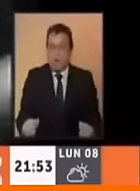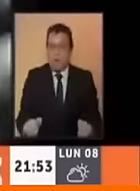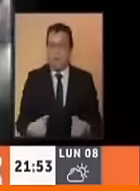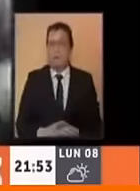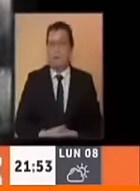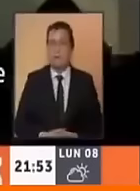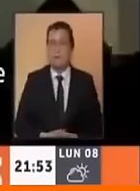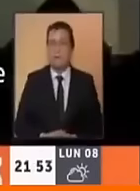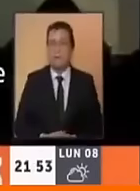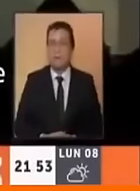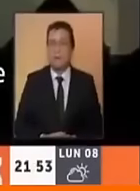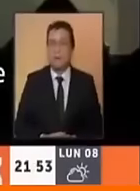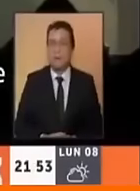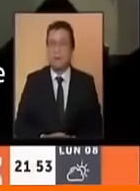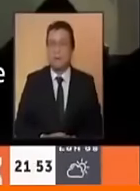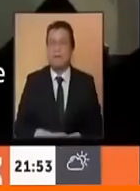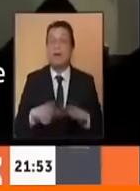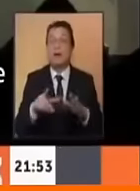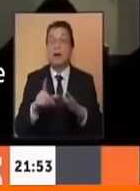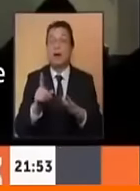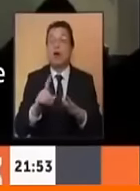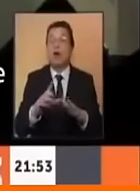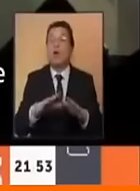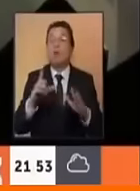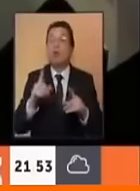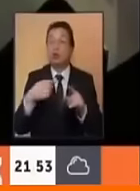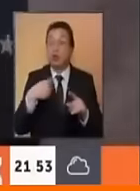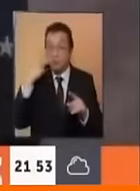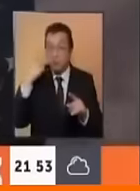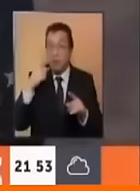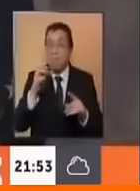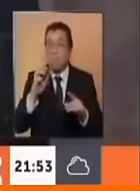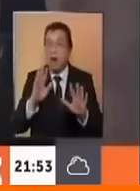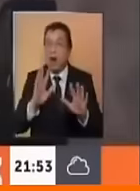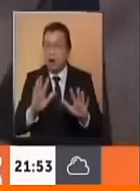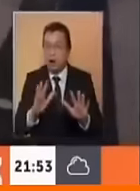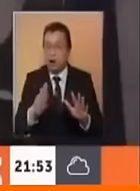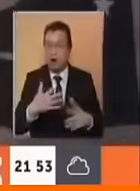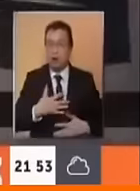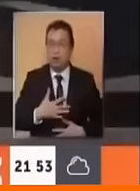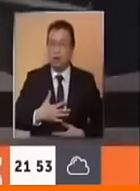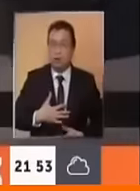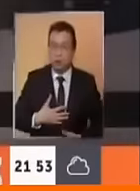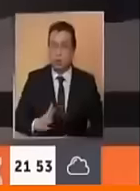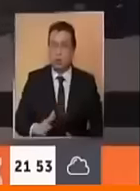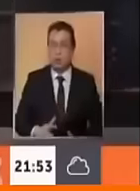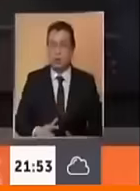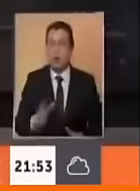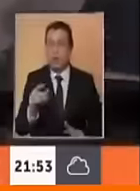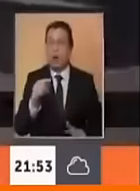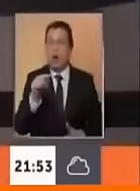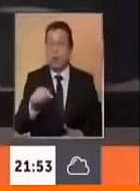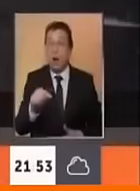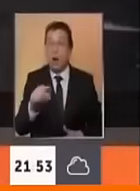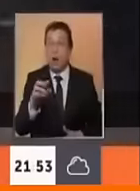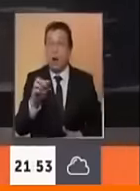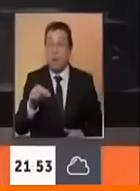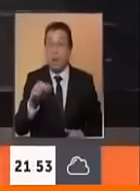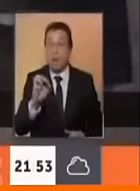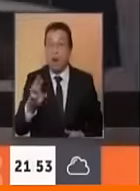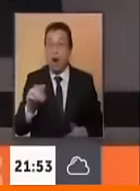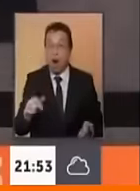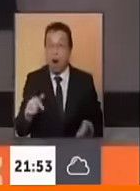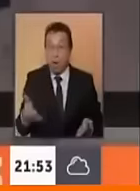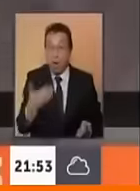mal. No es mucho, creo que te imaginas. Vaya manera de tranquilizar la situación. ¿Peor o mejor? ¿No? Mejor.